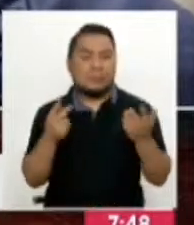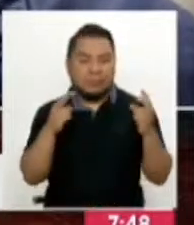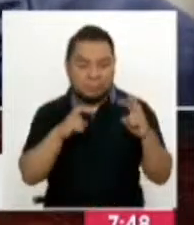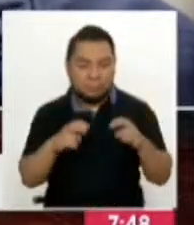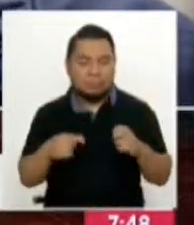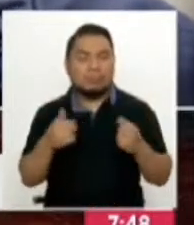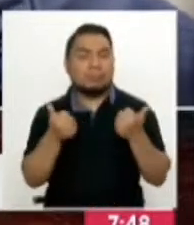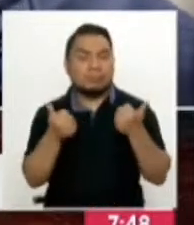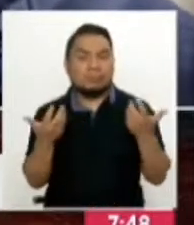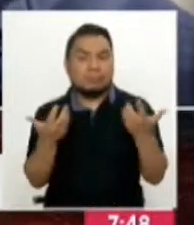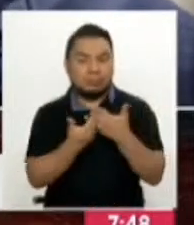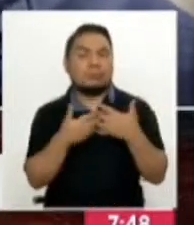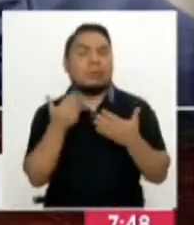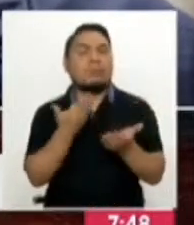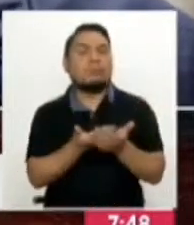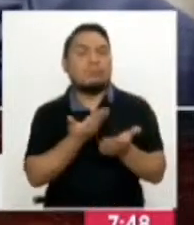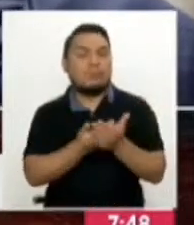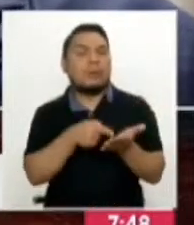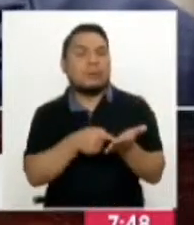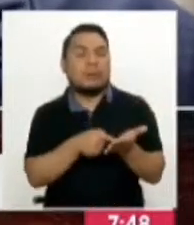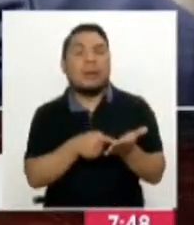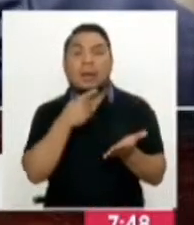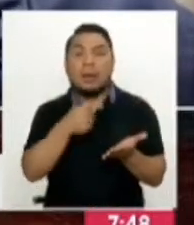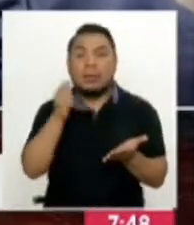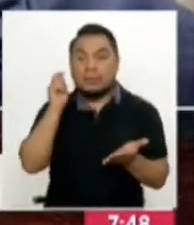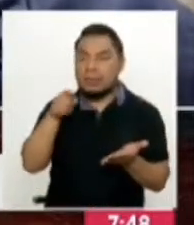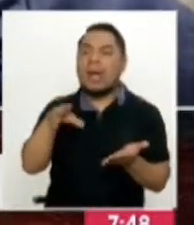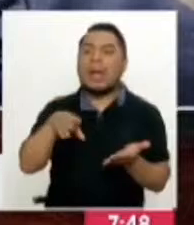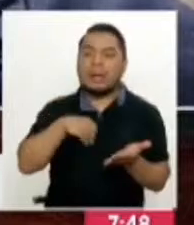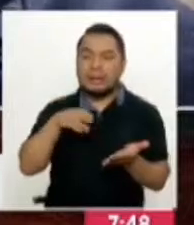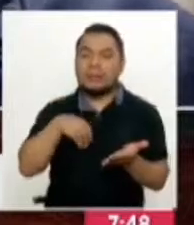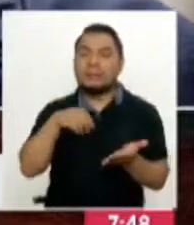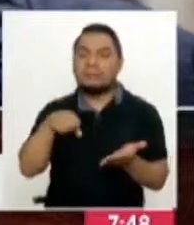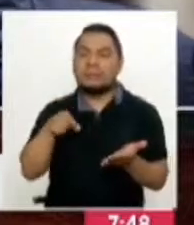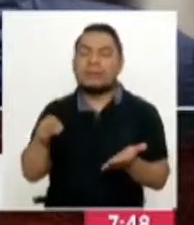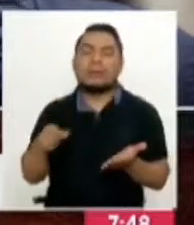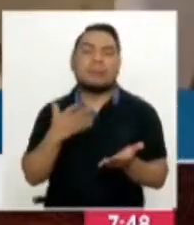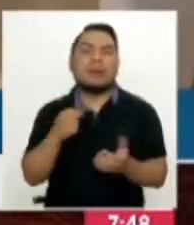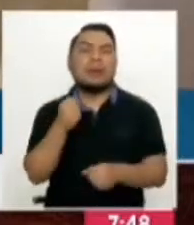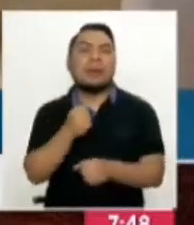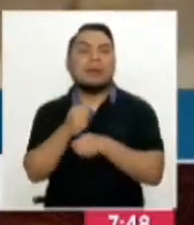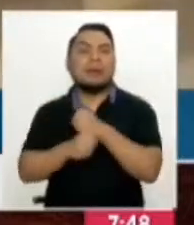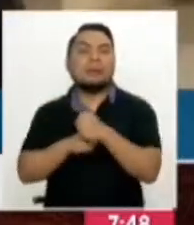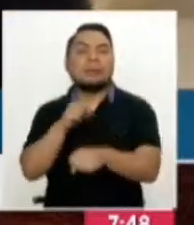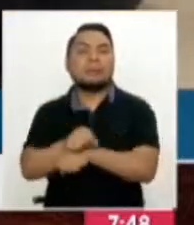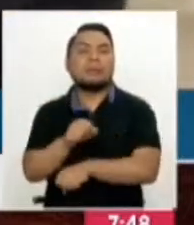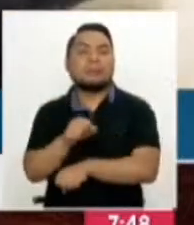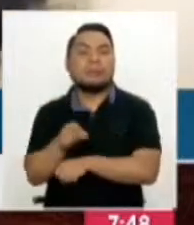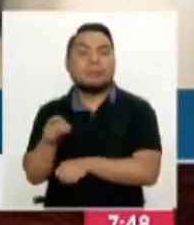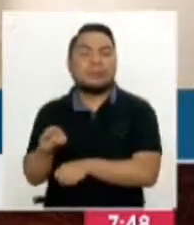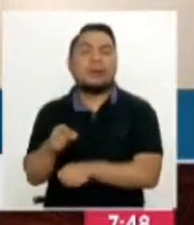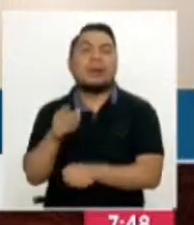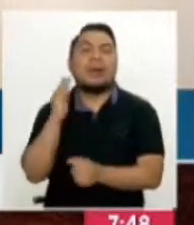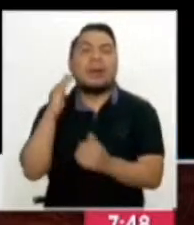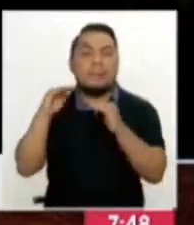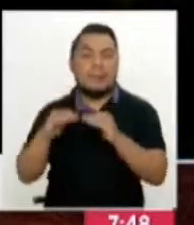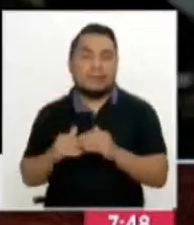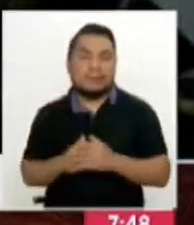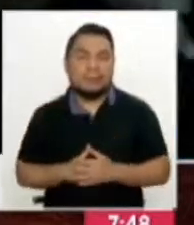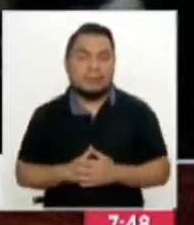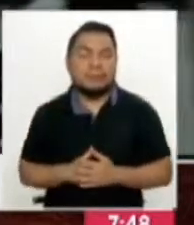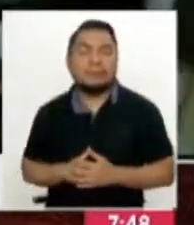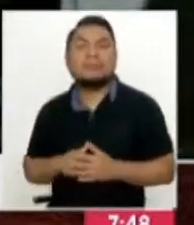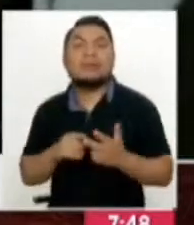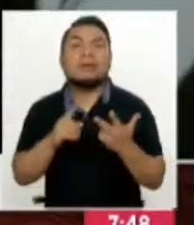órgano jurisdiccional que aprobará o desaprobará la colaboración eficaz. La terminación anticipada es